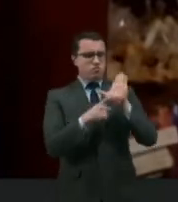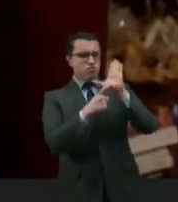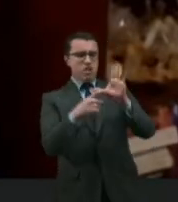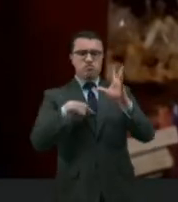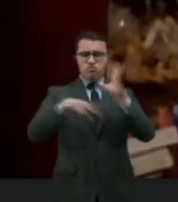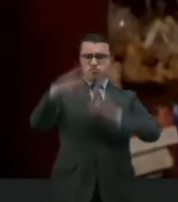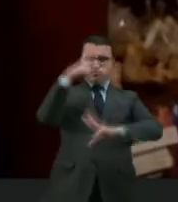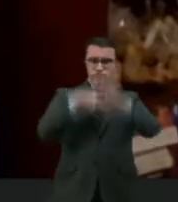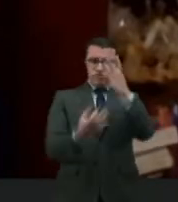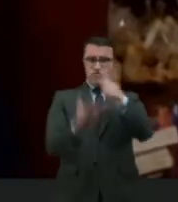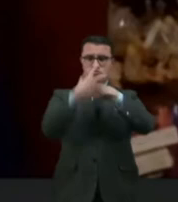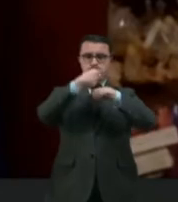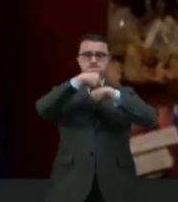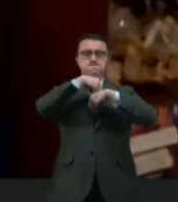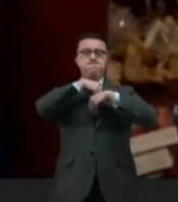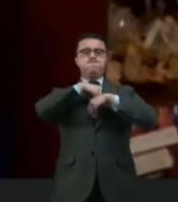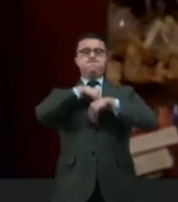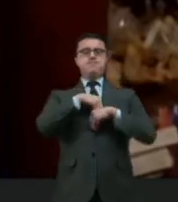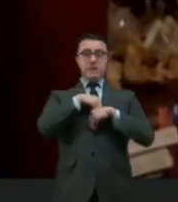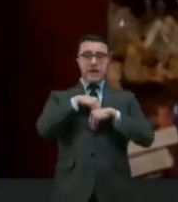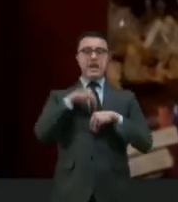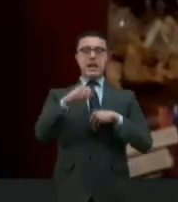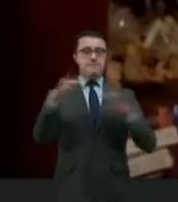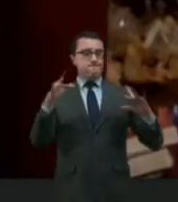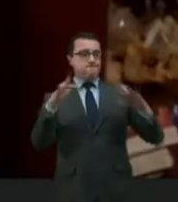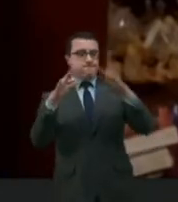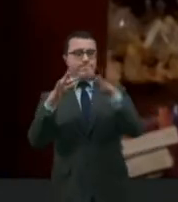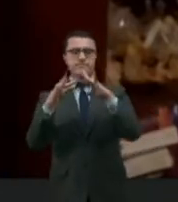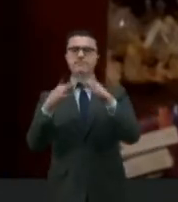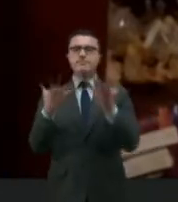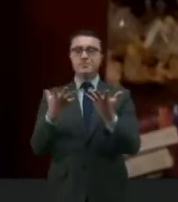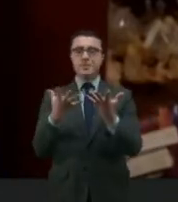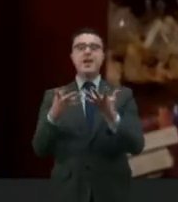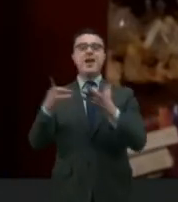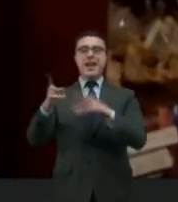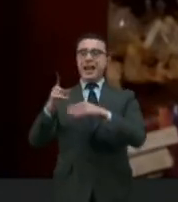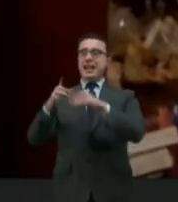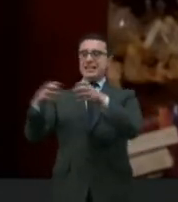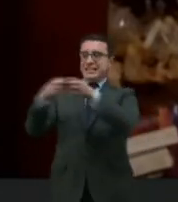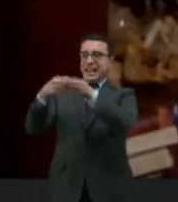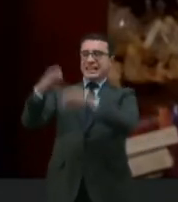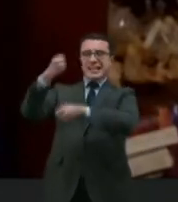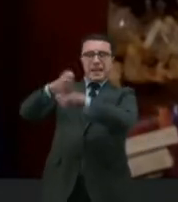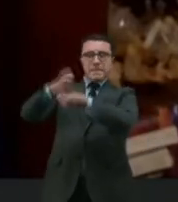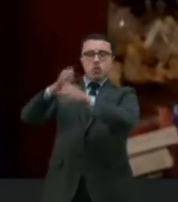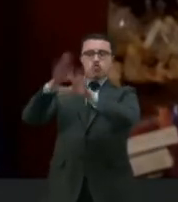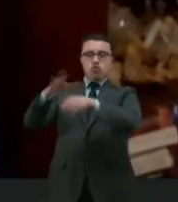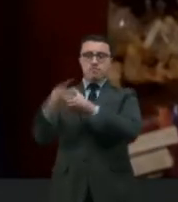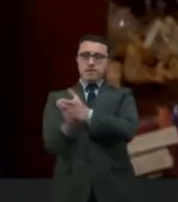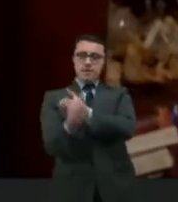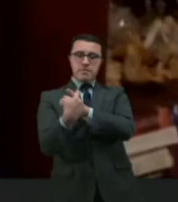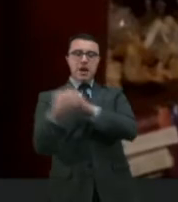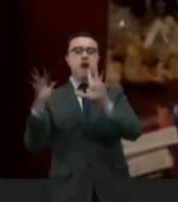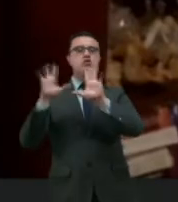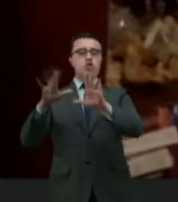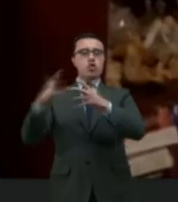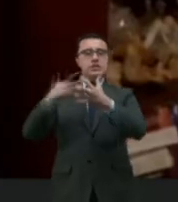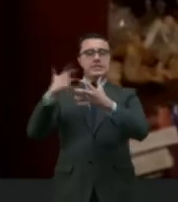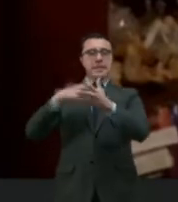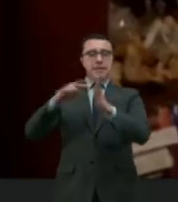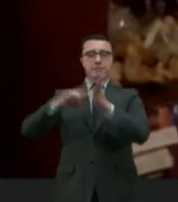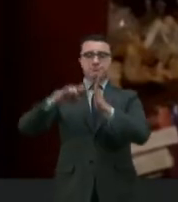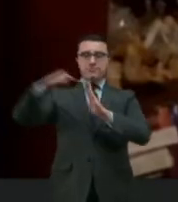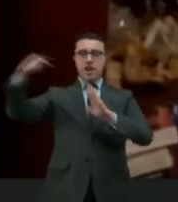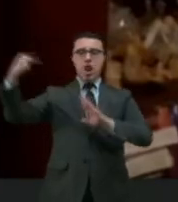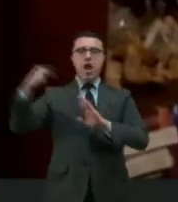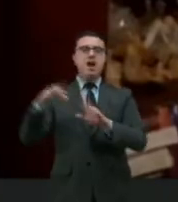aprendizaje y en base a eso pues lo conectamos directamente con una agencia de empleo también interna dentro de nuestro sistema tecnológico para entender